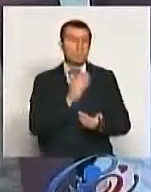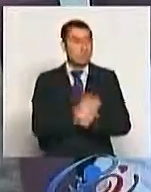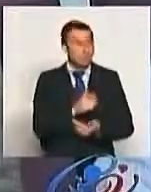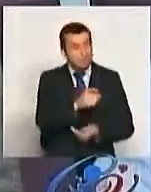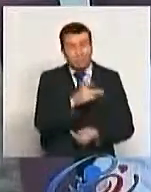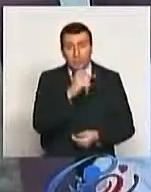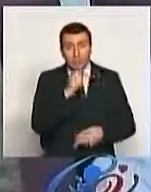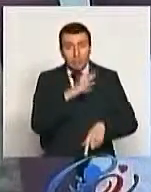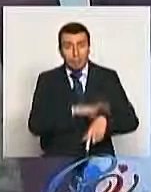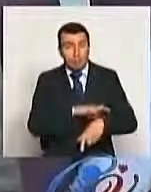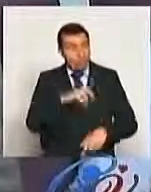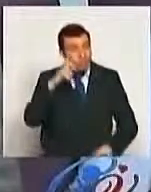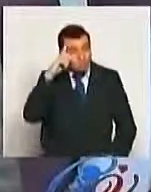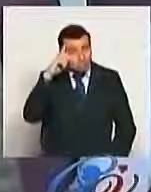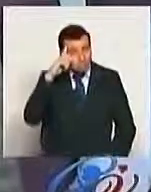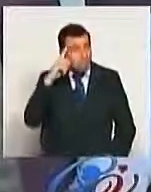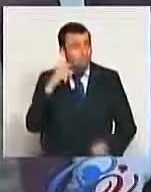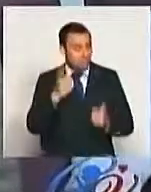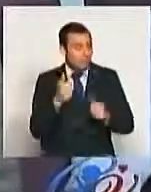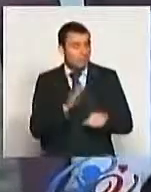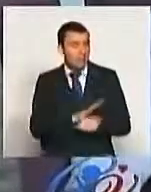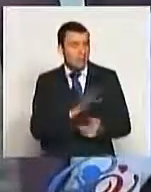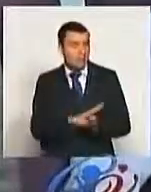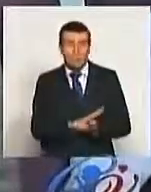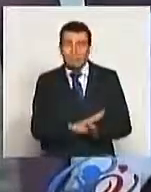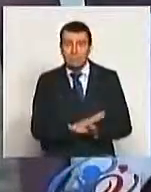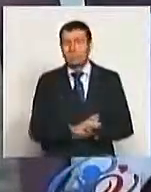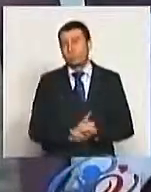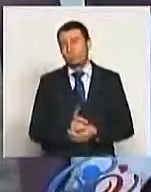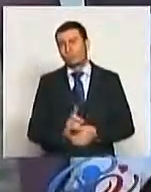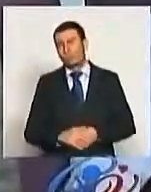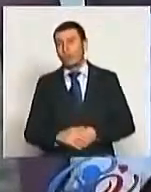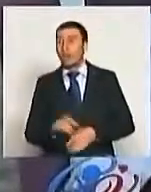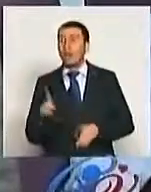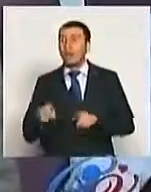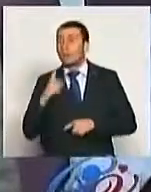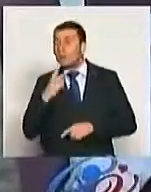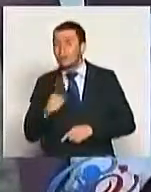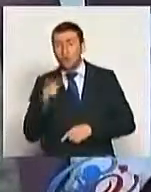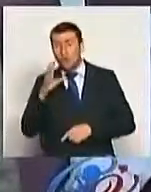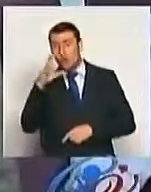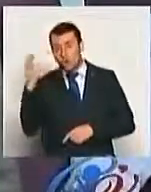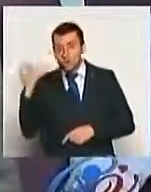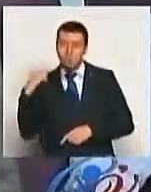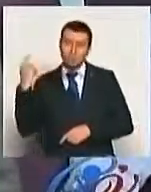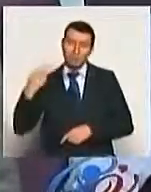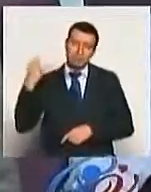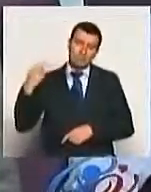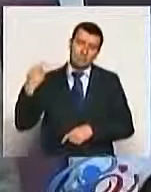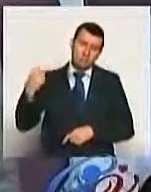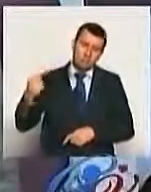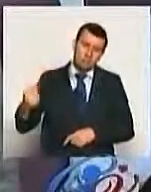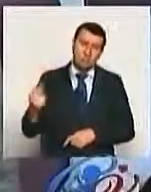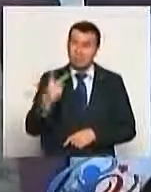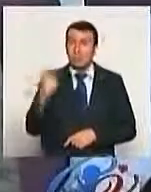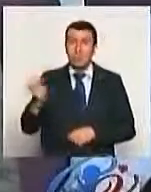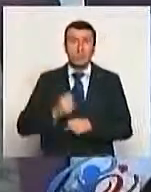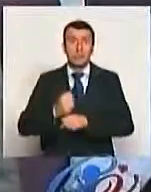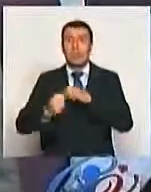citología, porque hay un dicho que dice que un hombre se demora 20 años para hacer una cosa de la noche a la